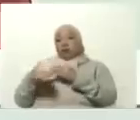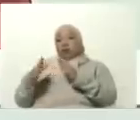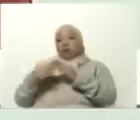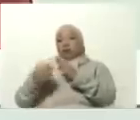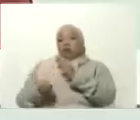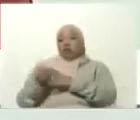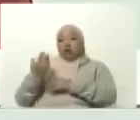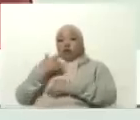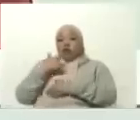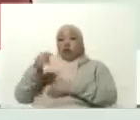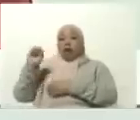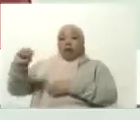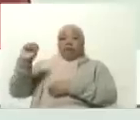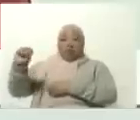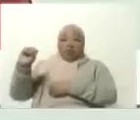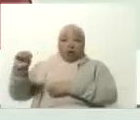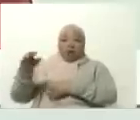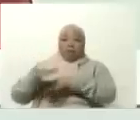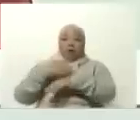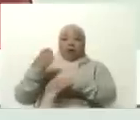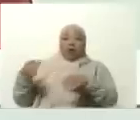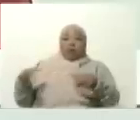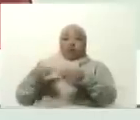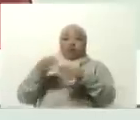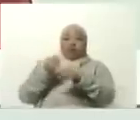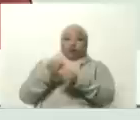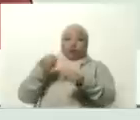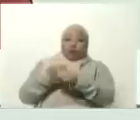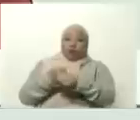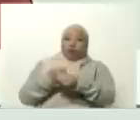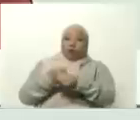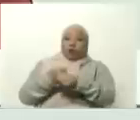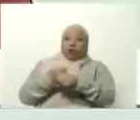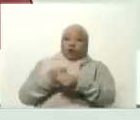reunirse. Y mandan emisarios a Miraflores para reunirse.